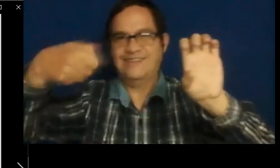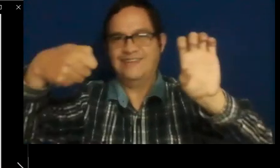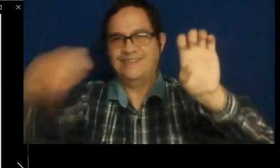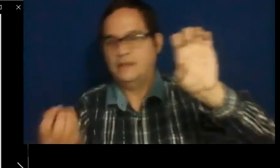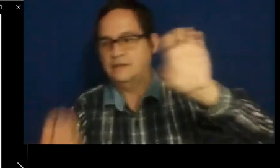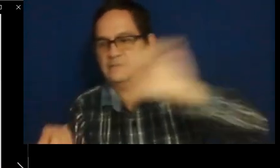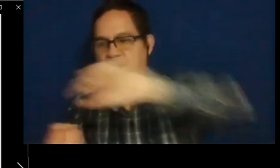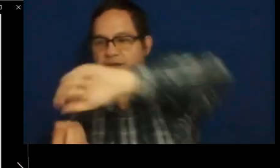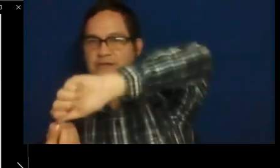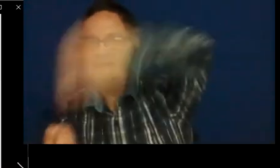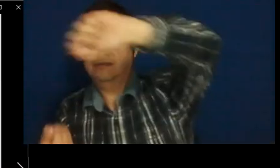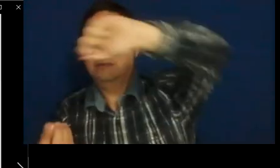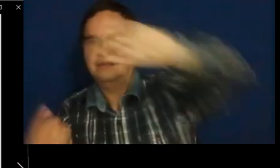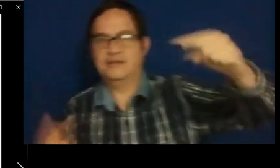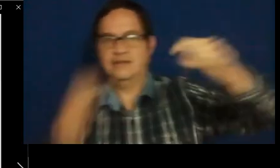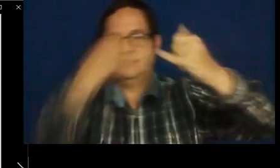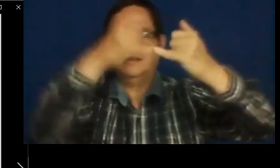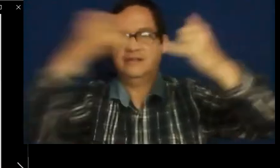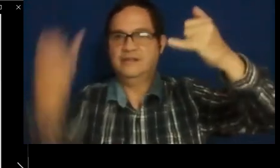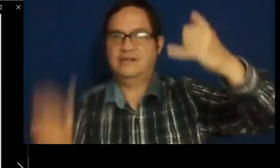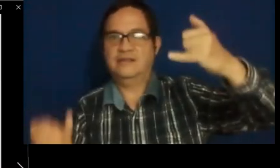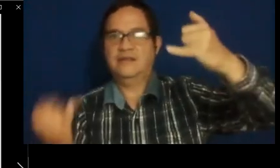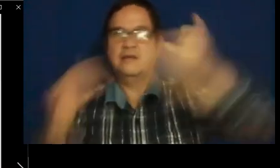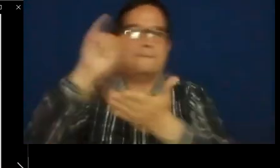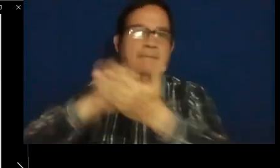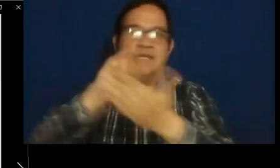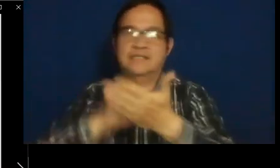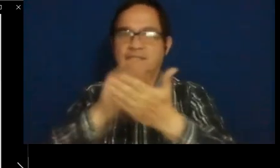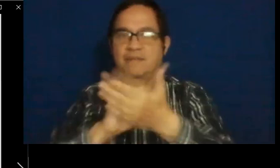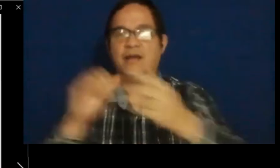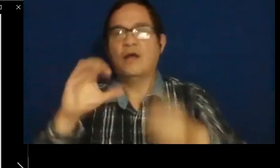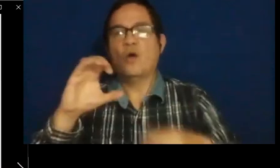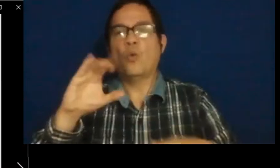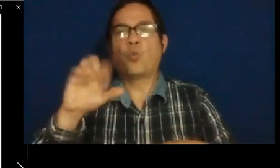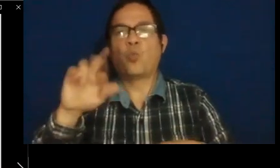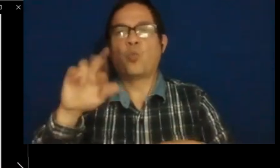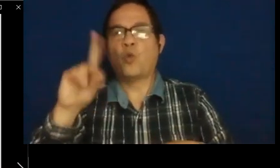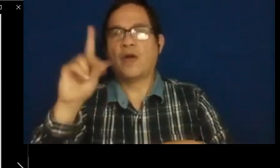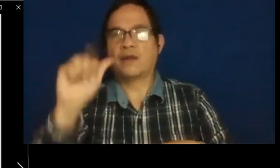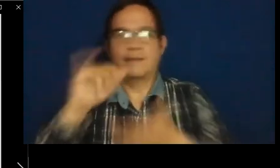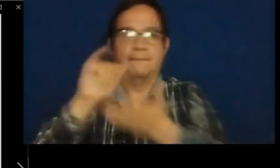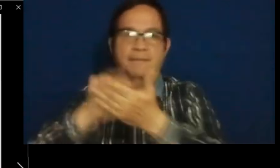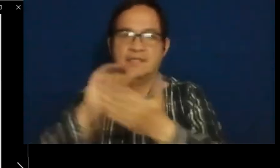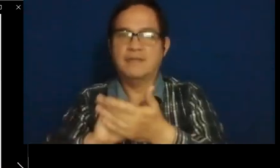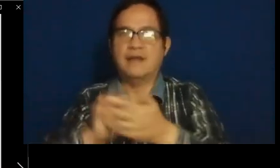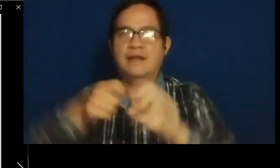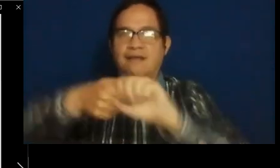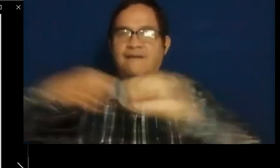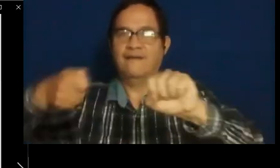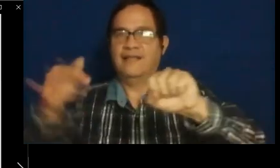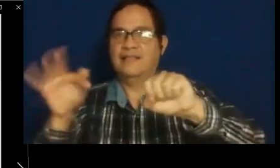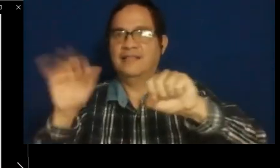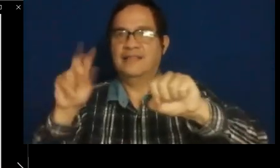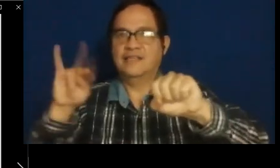experimenta la cuerda que une a la masa 1. ¿Listo? Esta cuerda que une los dos elementos mantienen las mismas tensiones. ¿Listo?